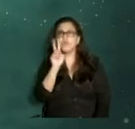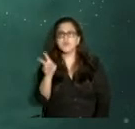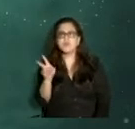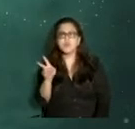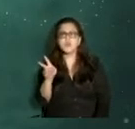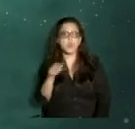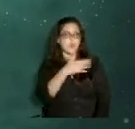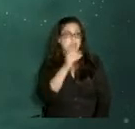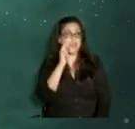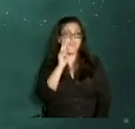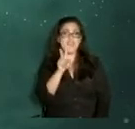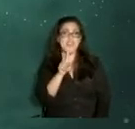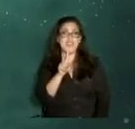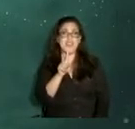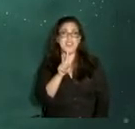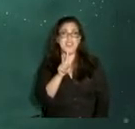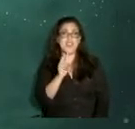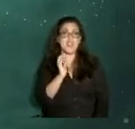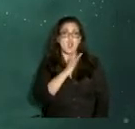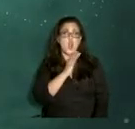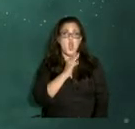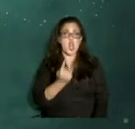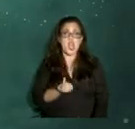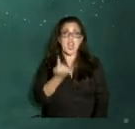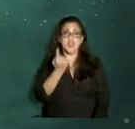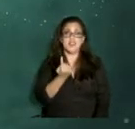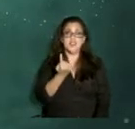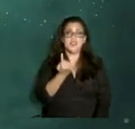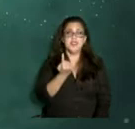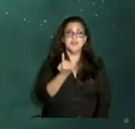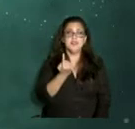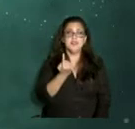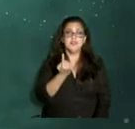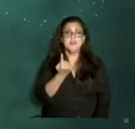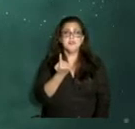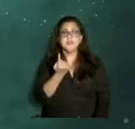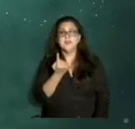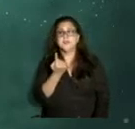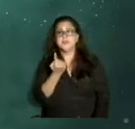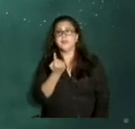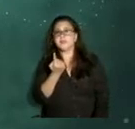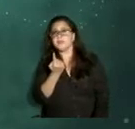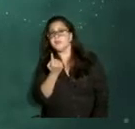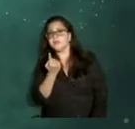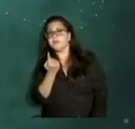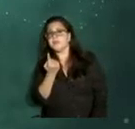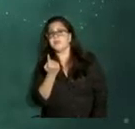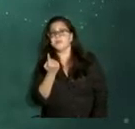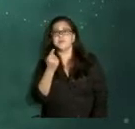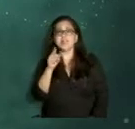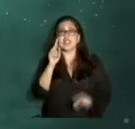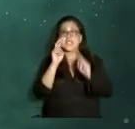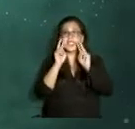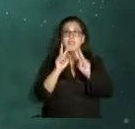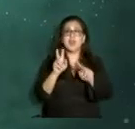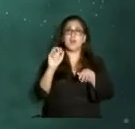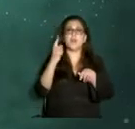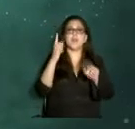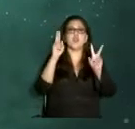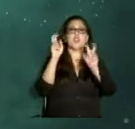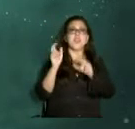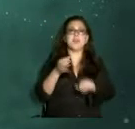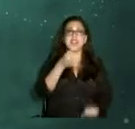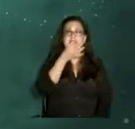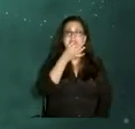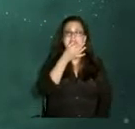gráfico, en la parte colorida de arriba, se ve primero el referente nativoamericano está en color